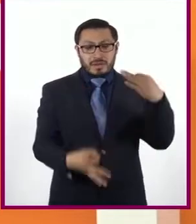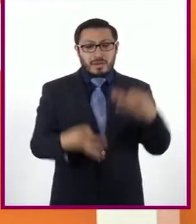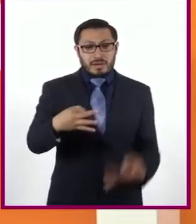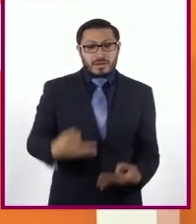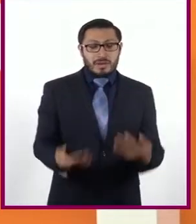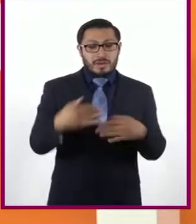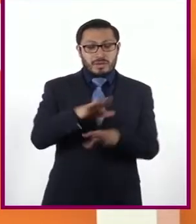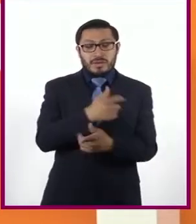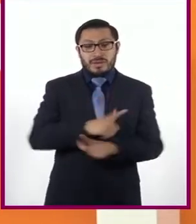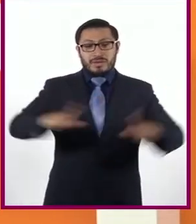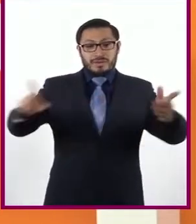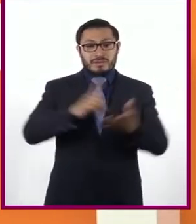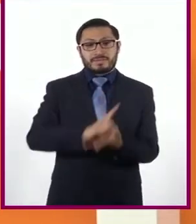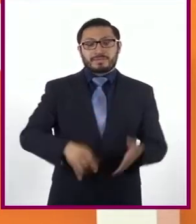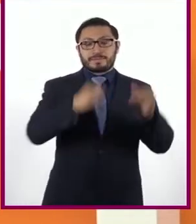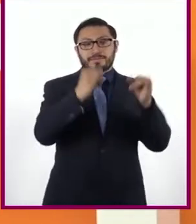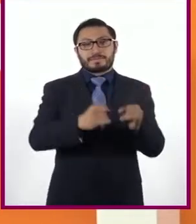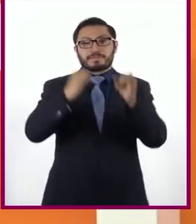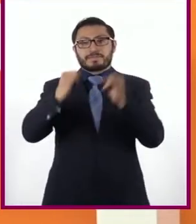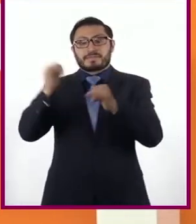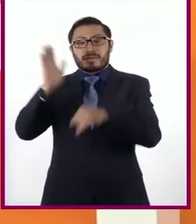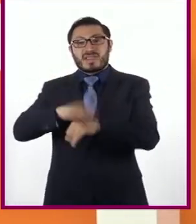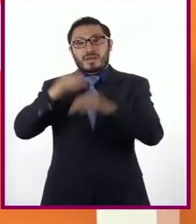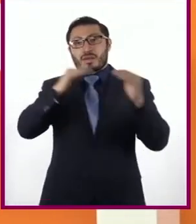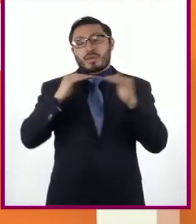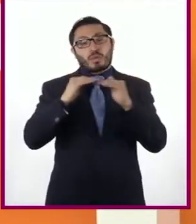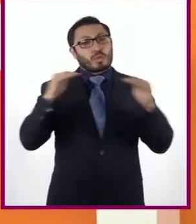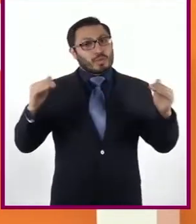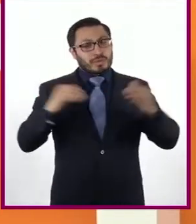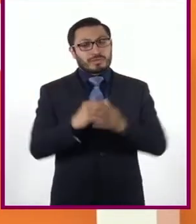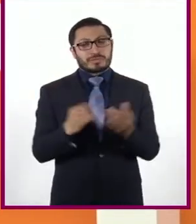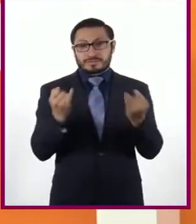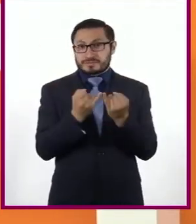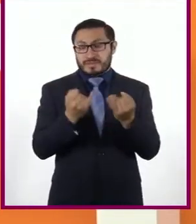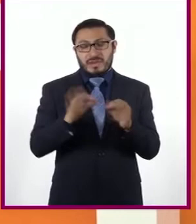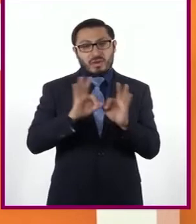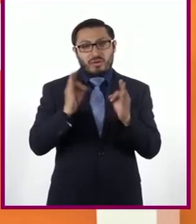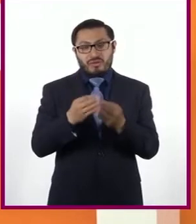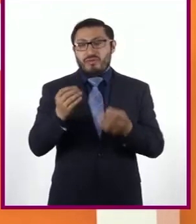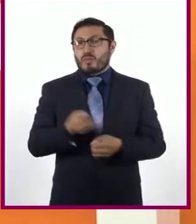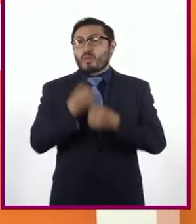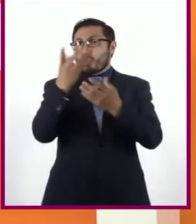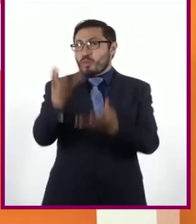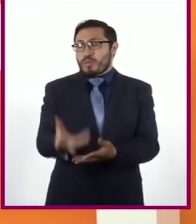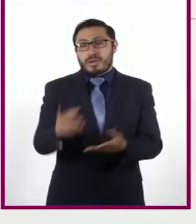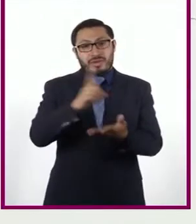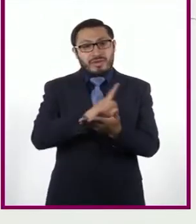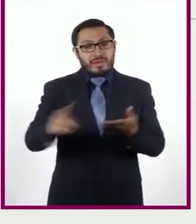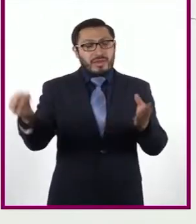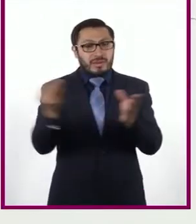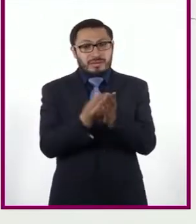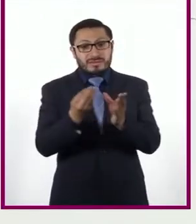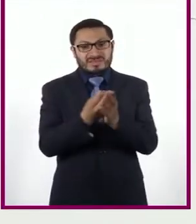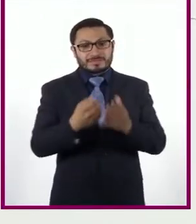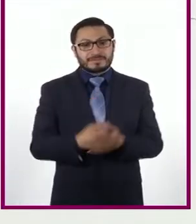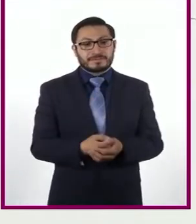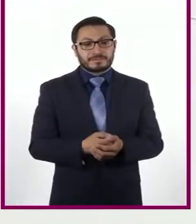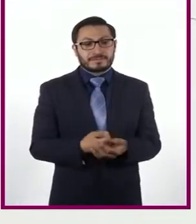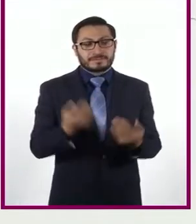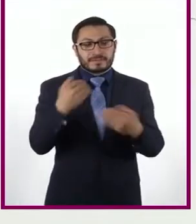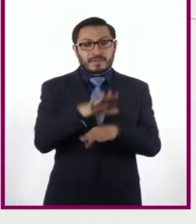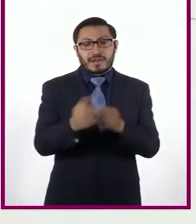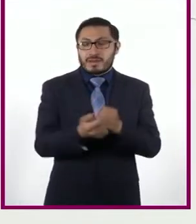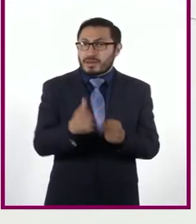derechos individuales, específicamente la igualdad, la libertad de expresión y el derecho a la propiedad. En el